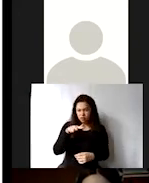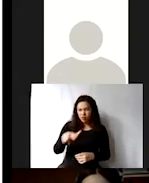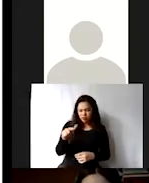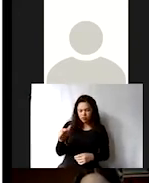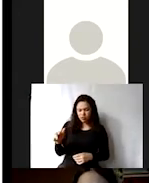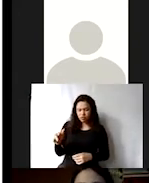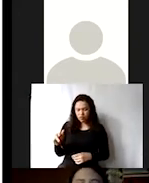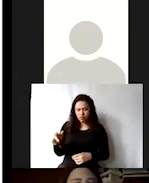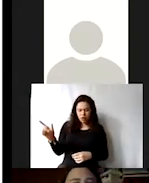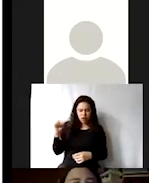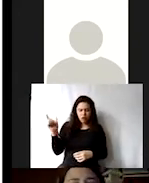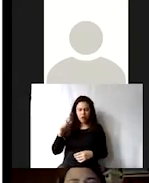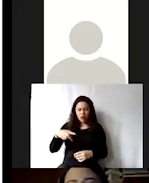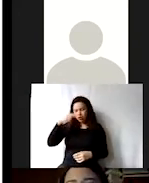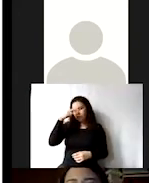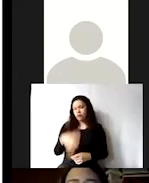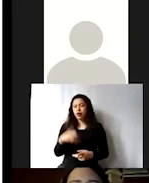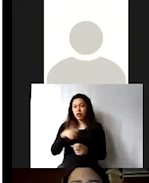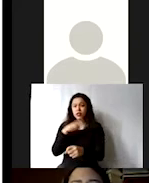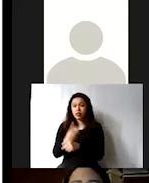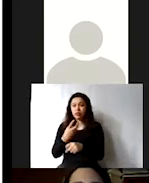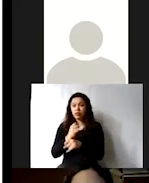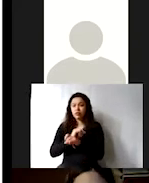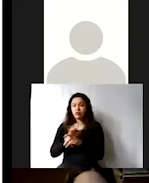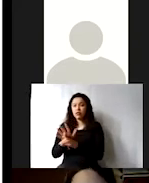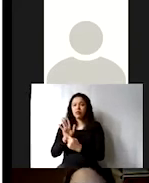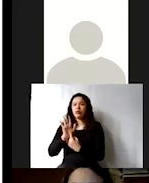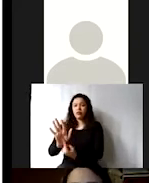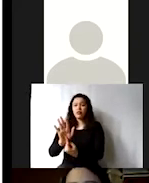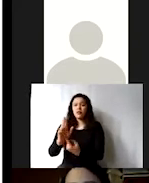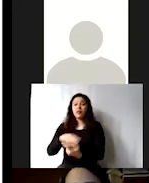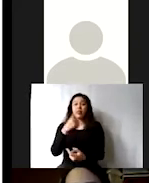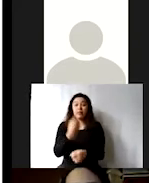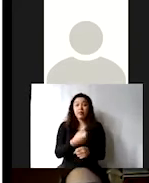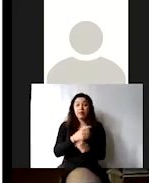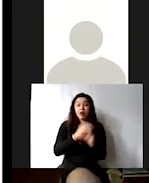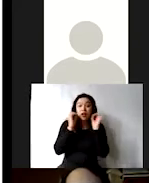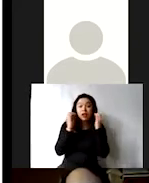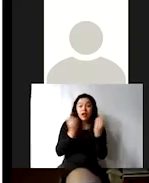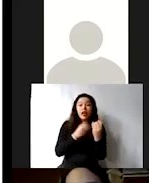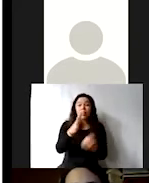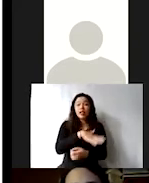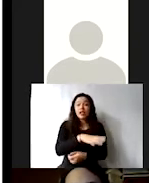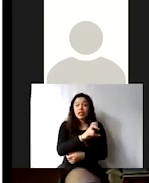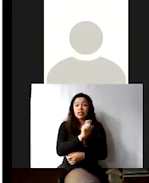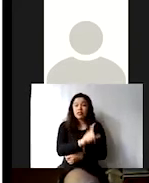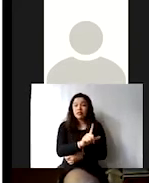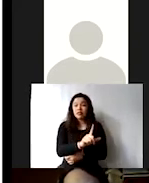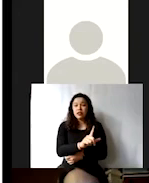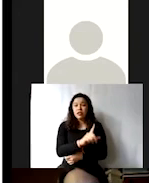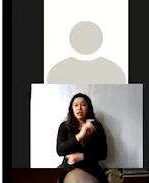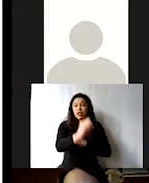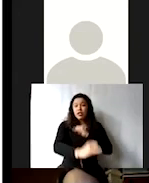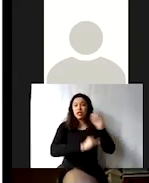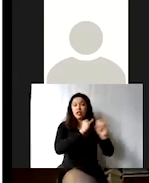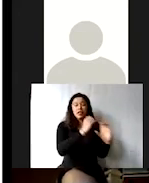México presentó por segunda ocasión su informe, que nos lo hicieron llegar primero las organizaciones de sociedad civil a nivel internacional